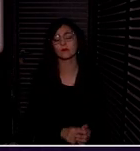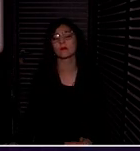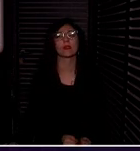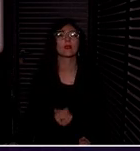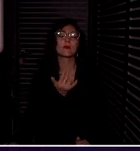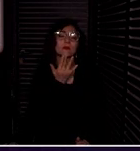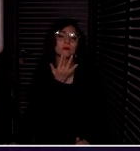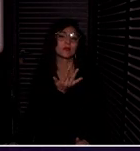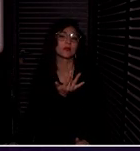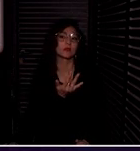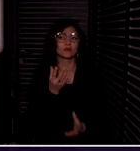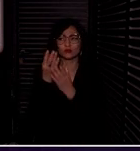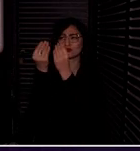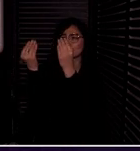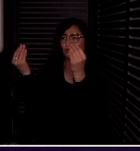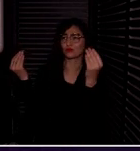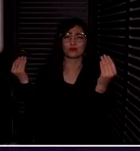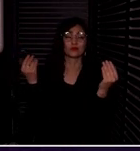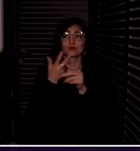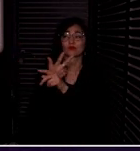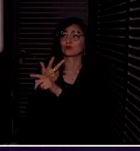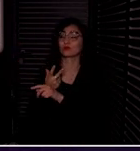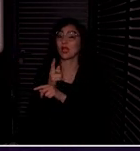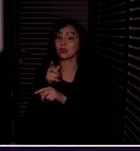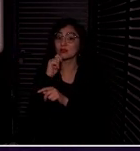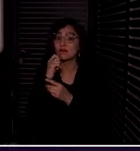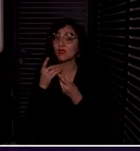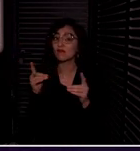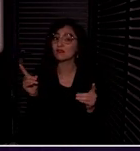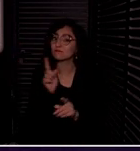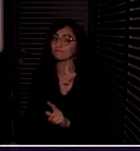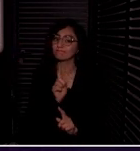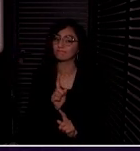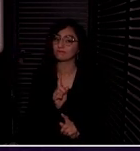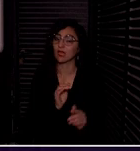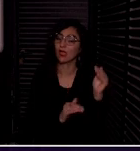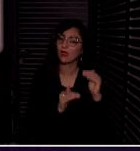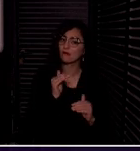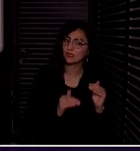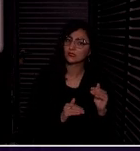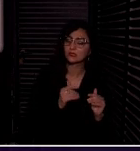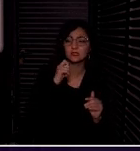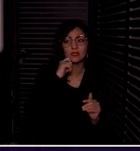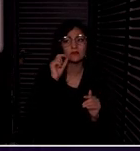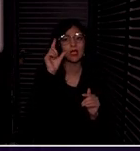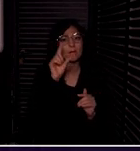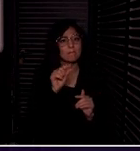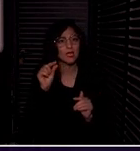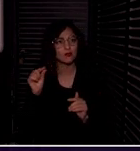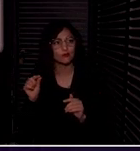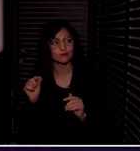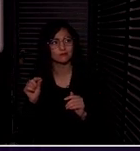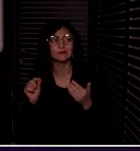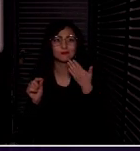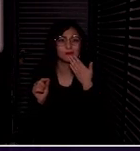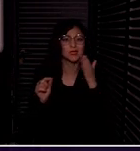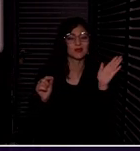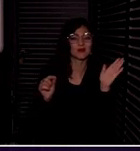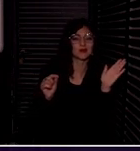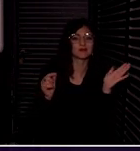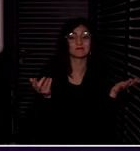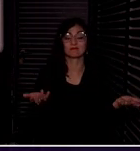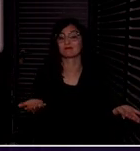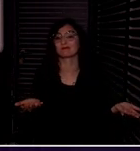es diversidad. A veces, en términos de ecología, menos es más. La paradoja en